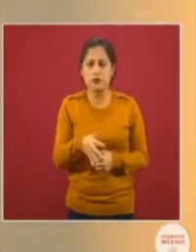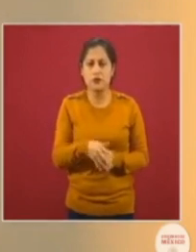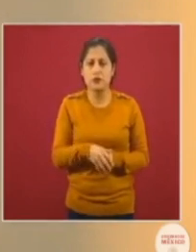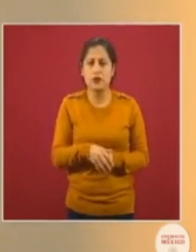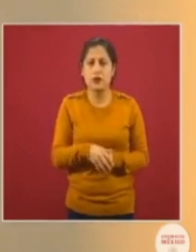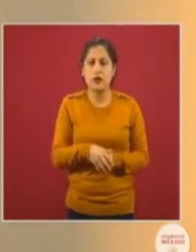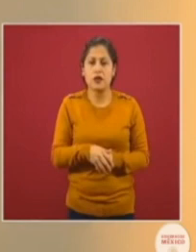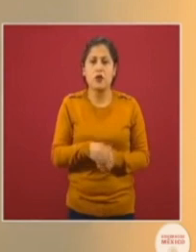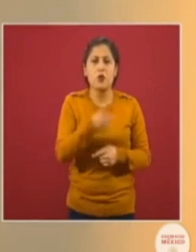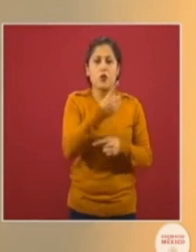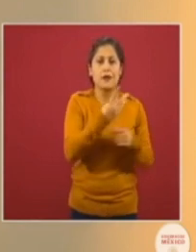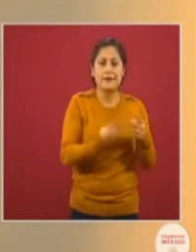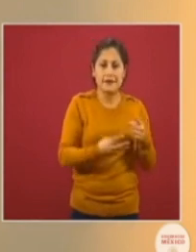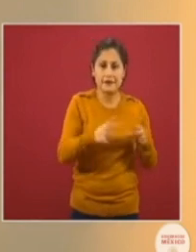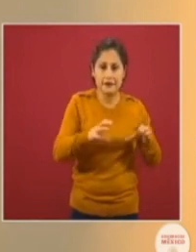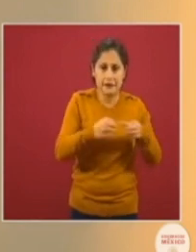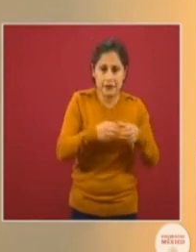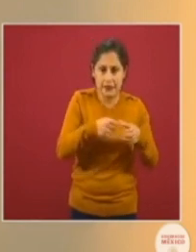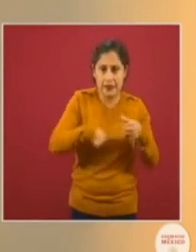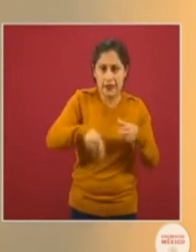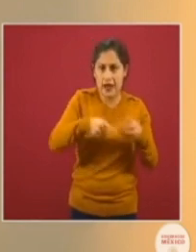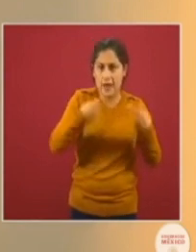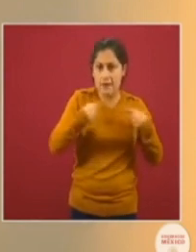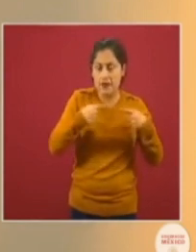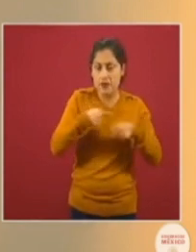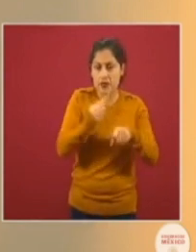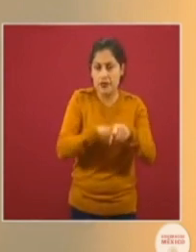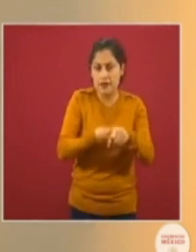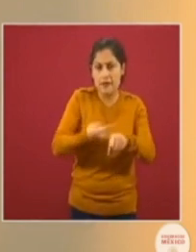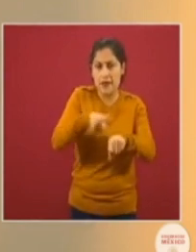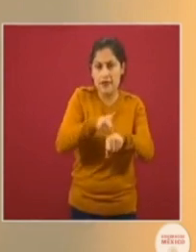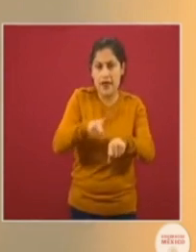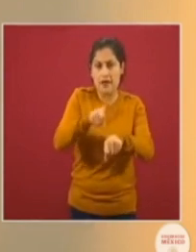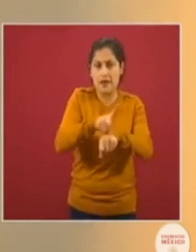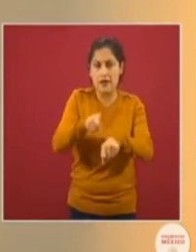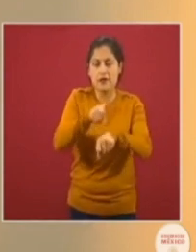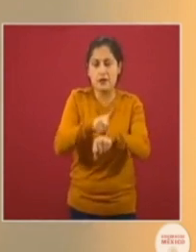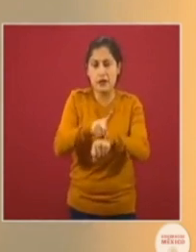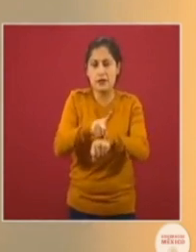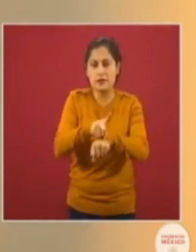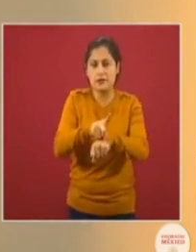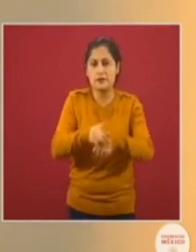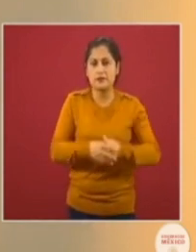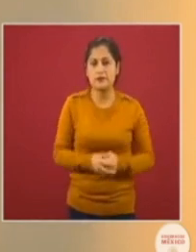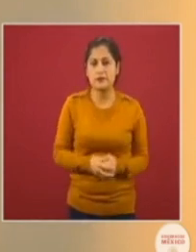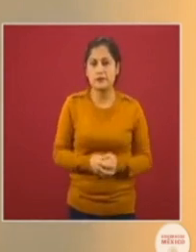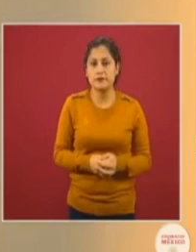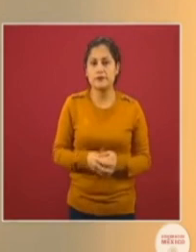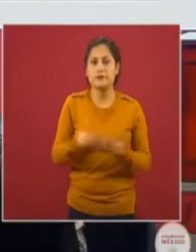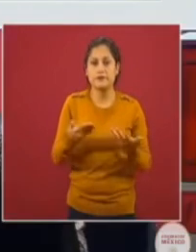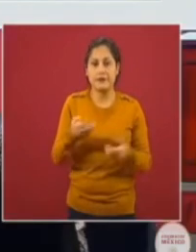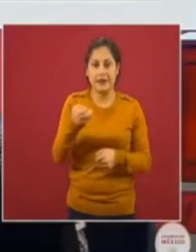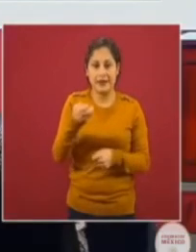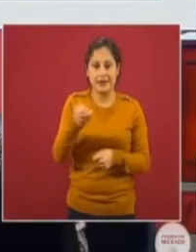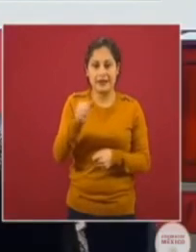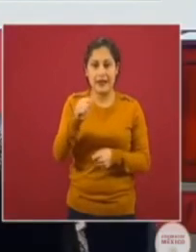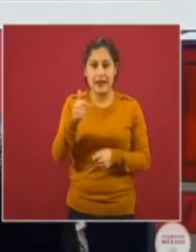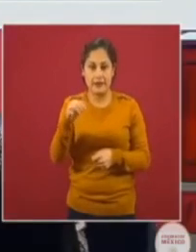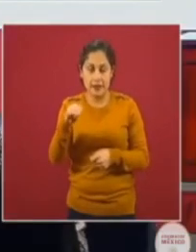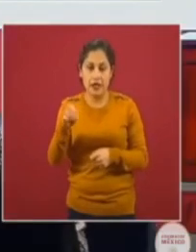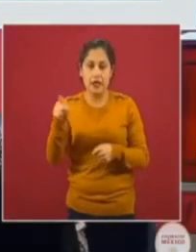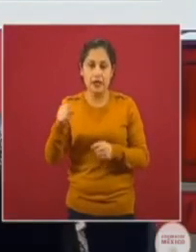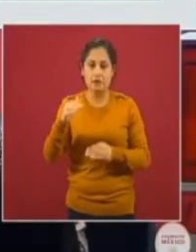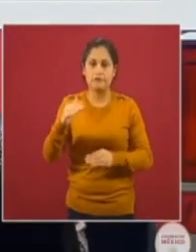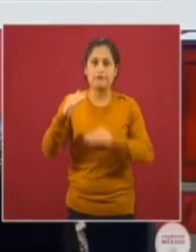la tercera parte de los casos diarios, que están en la fase del acmé, y en cambio